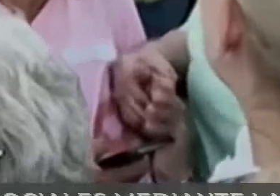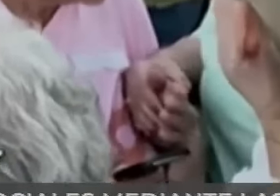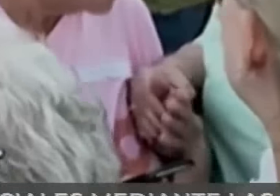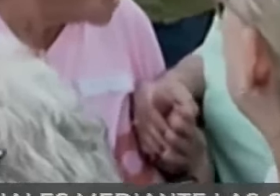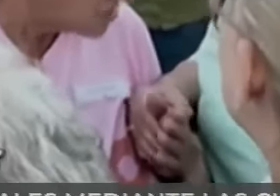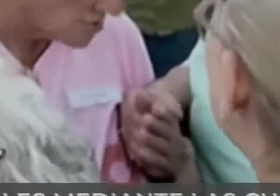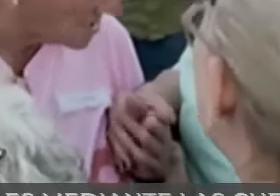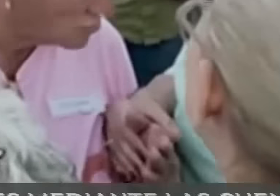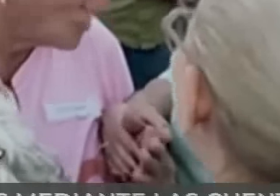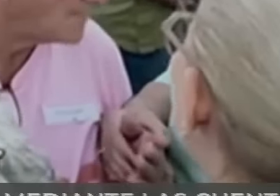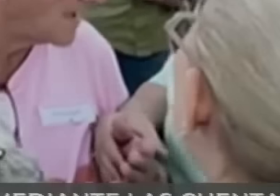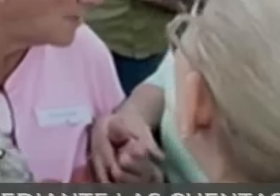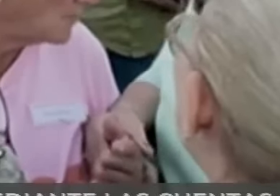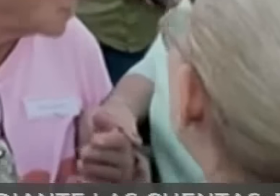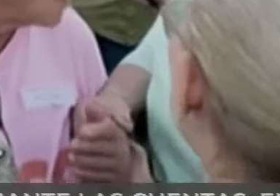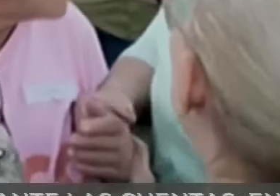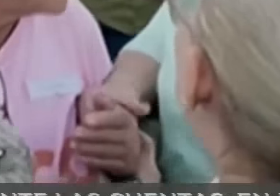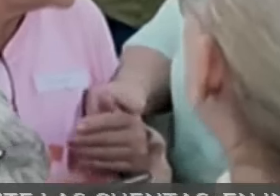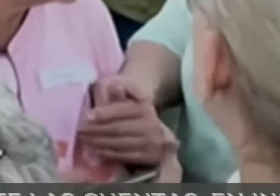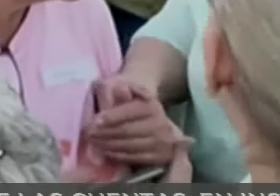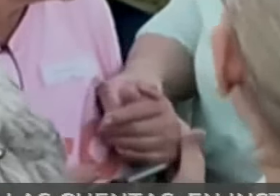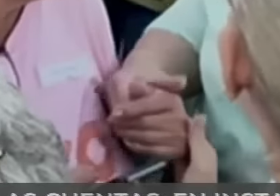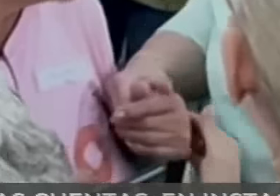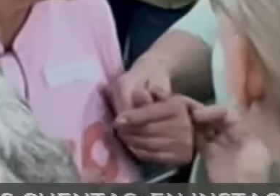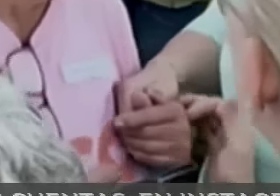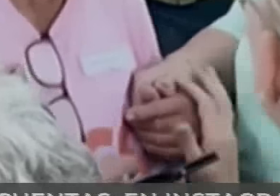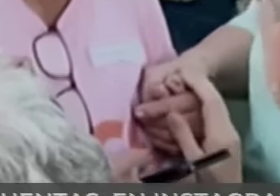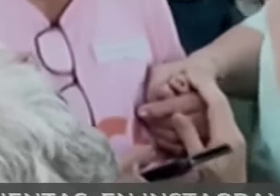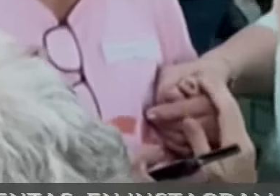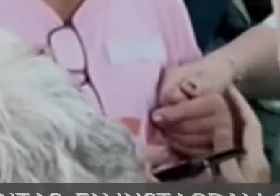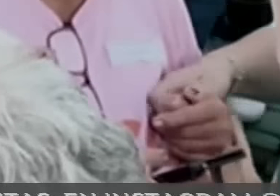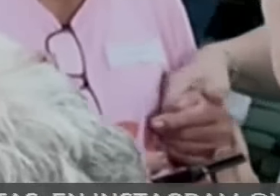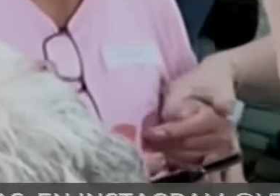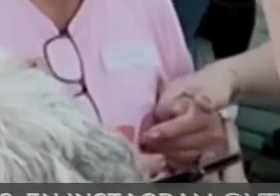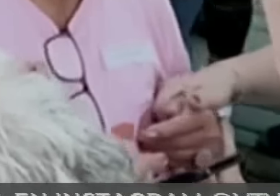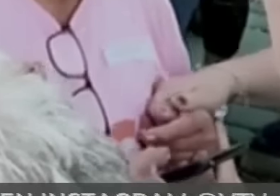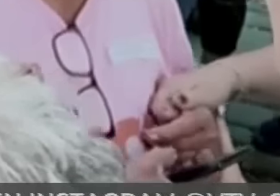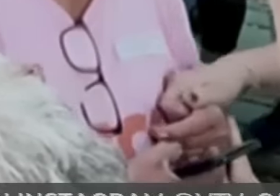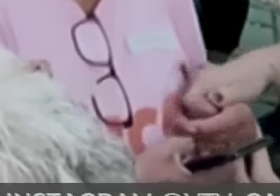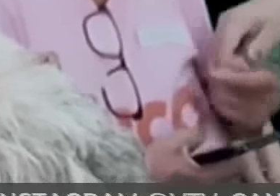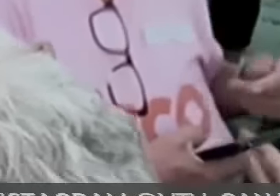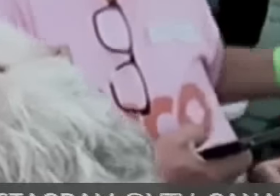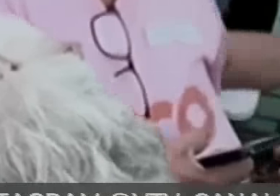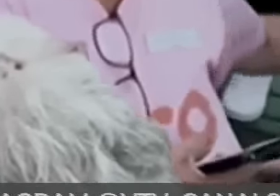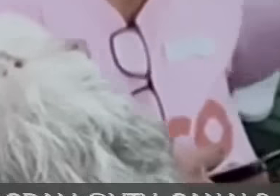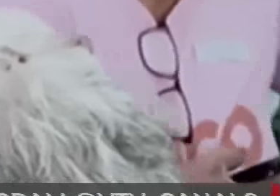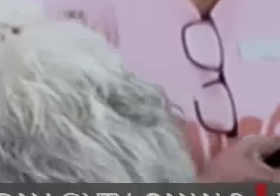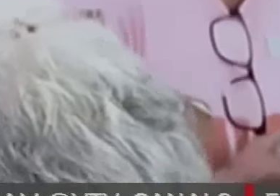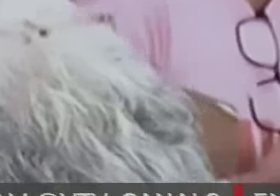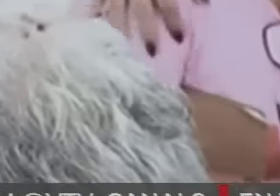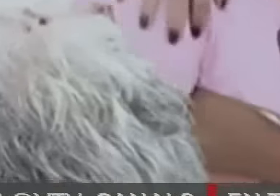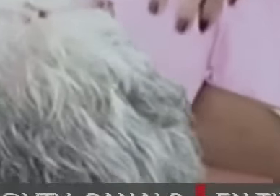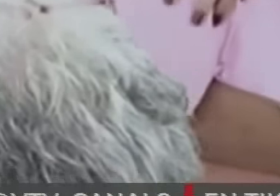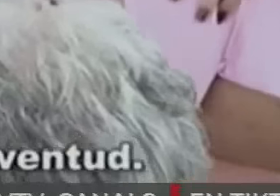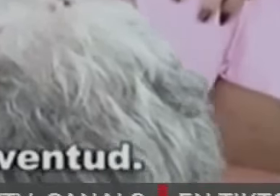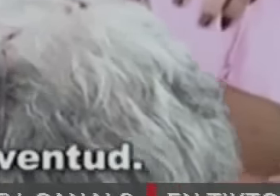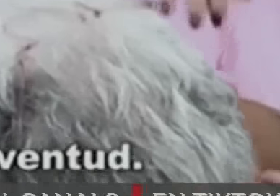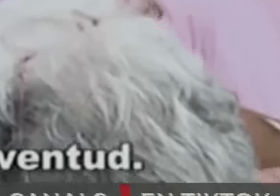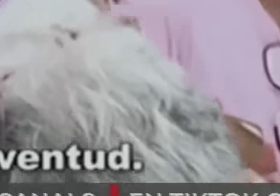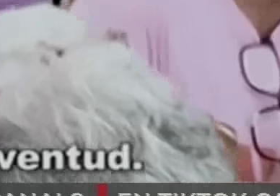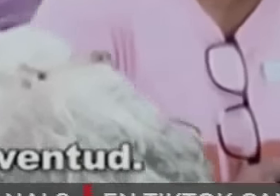Y las comunas tienen que orientar su trabajo hacia la juventud, hacia la sociedad popular. Hay